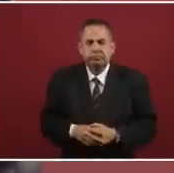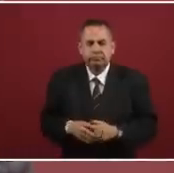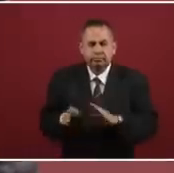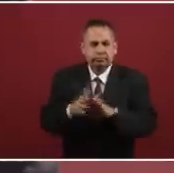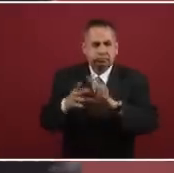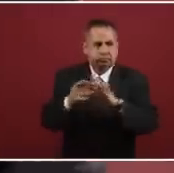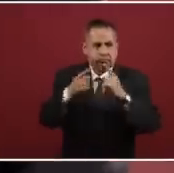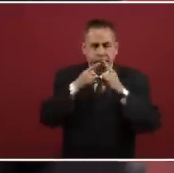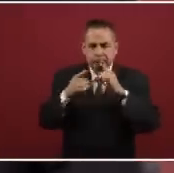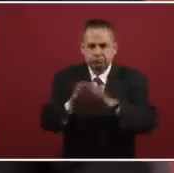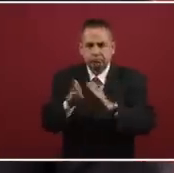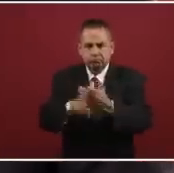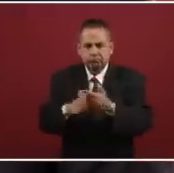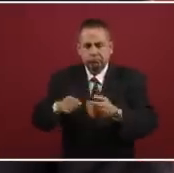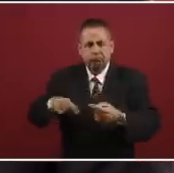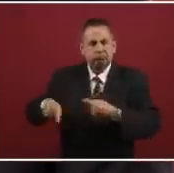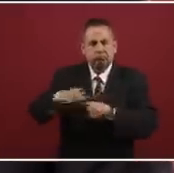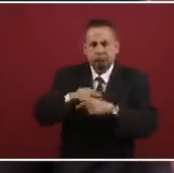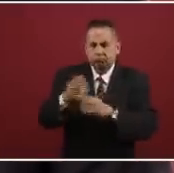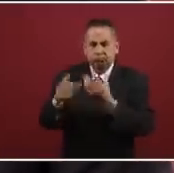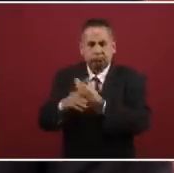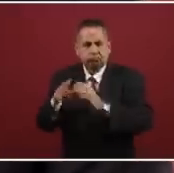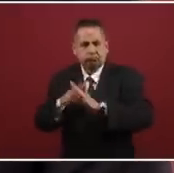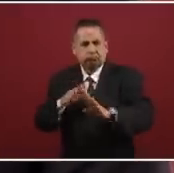flujo, la corriente migratoria,